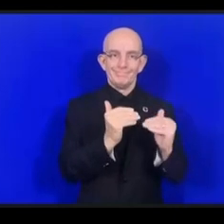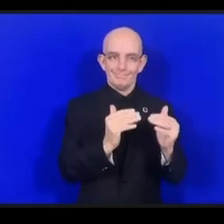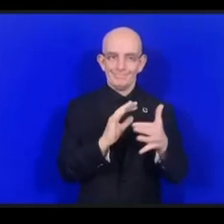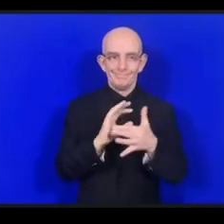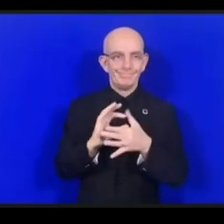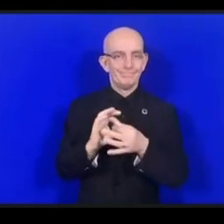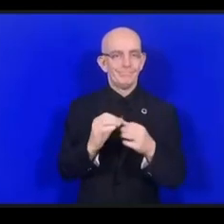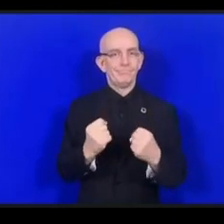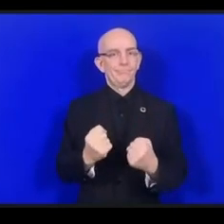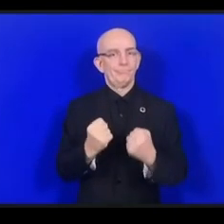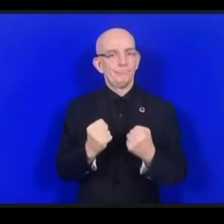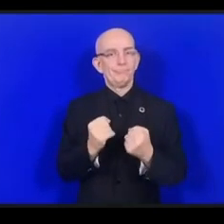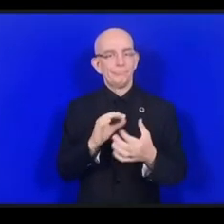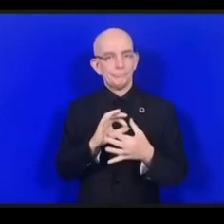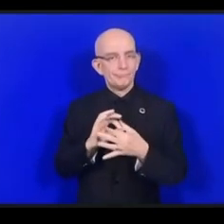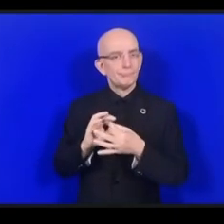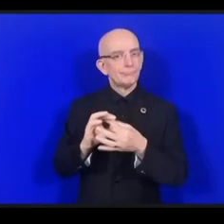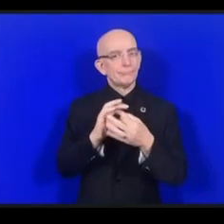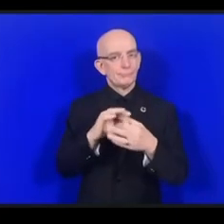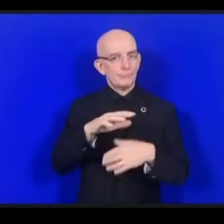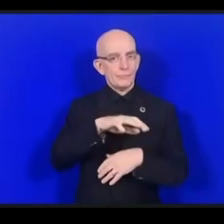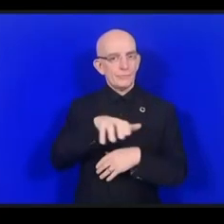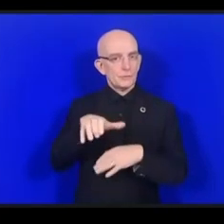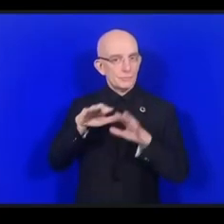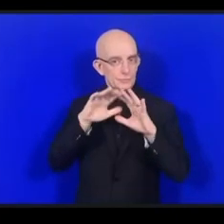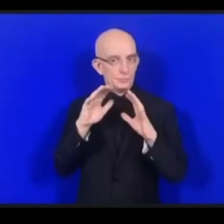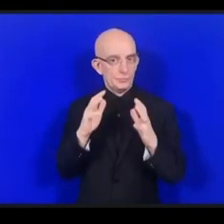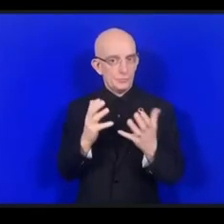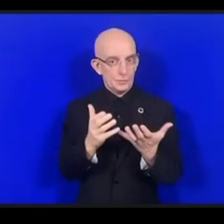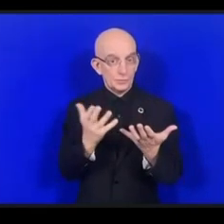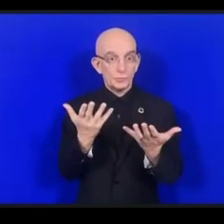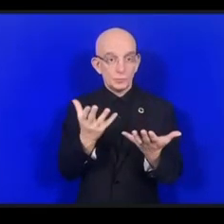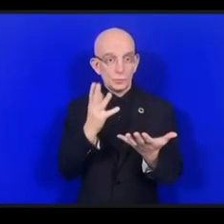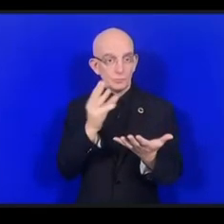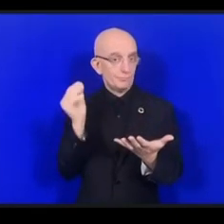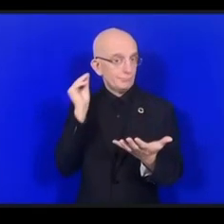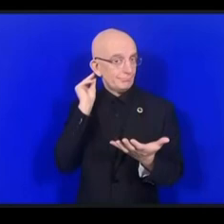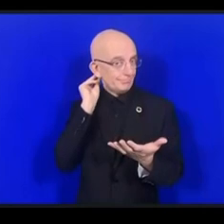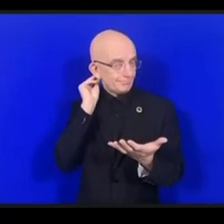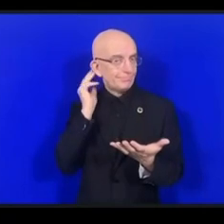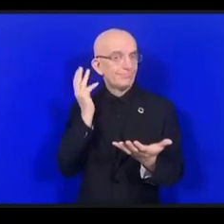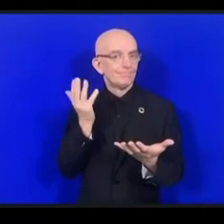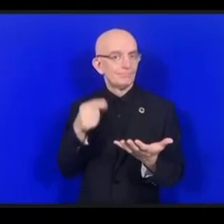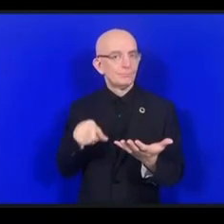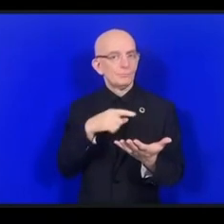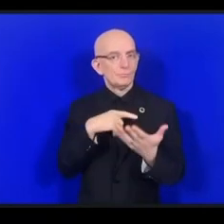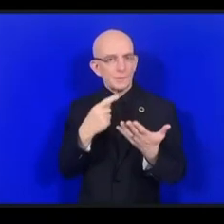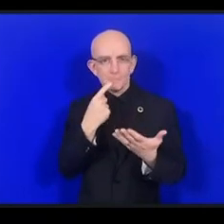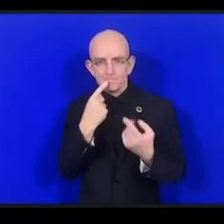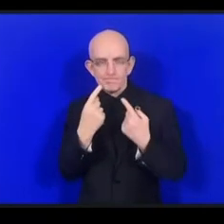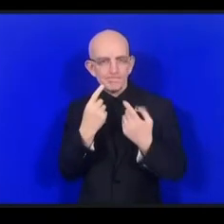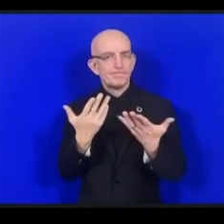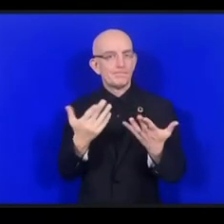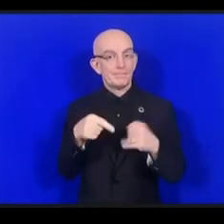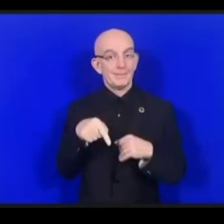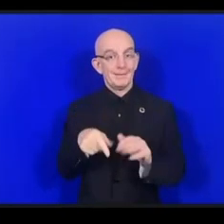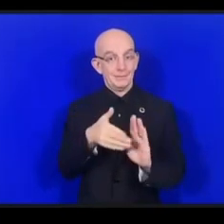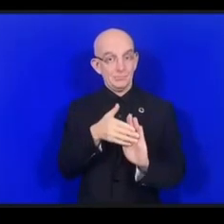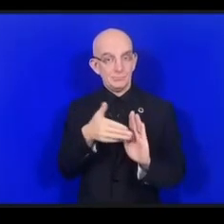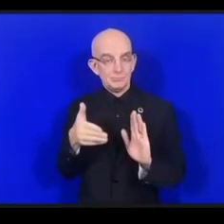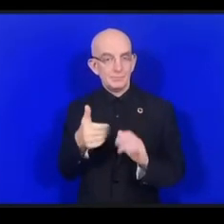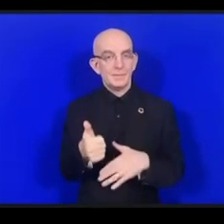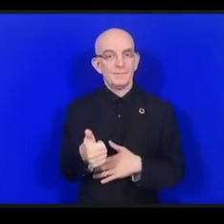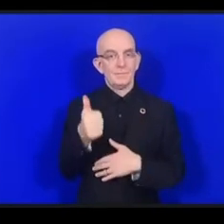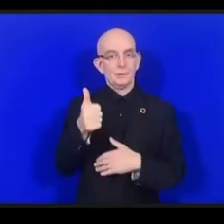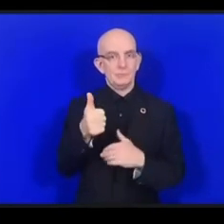sugerimos que la sesión sea un Punto de partida para liberar el potencial de las redes